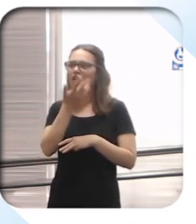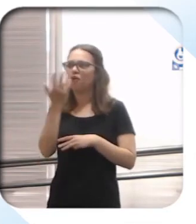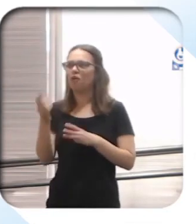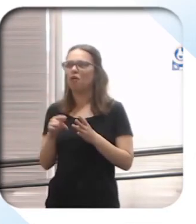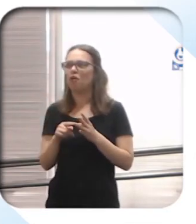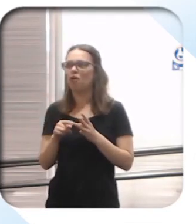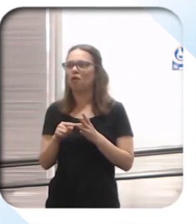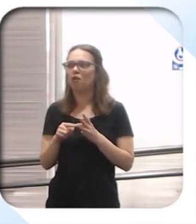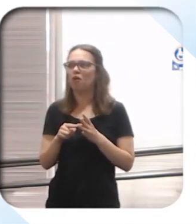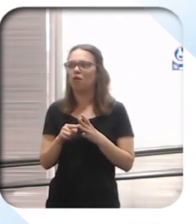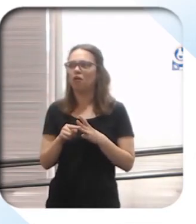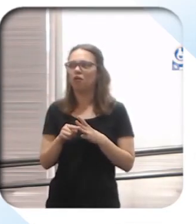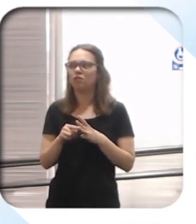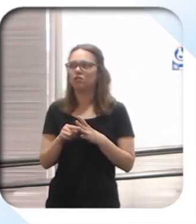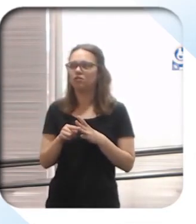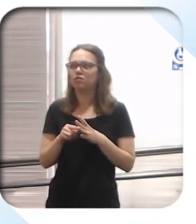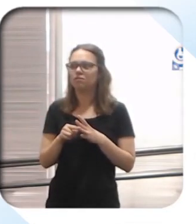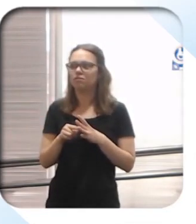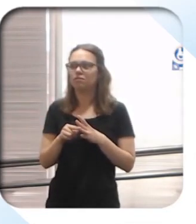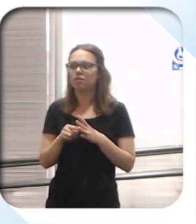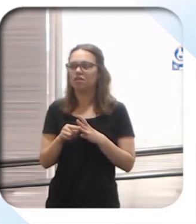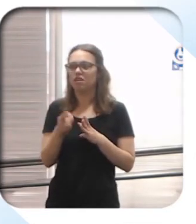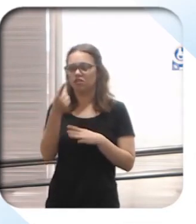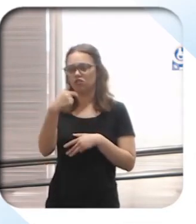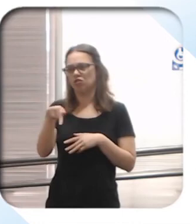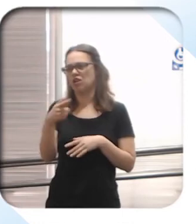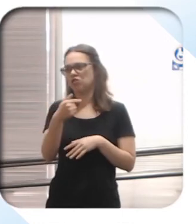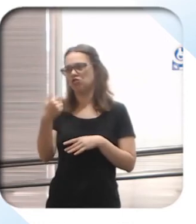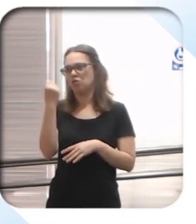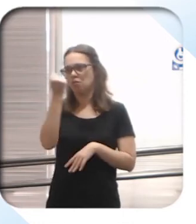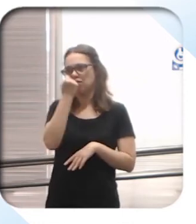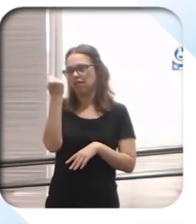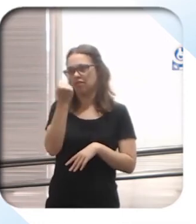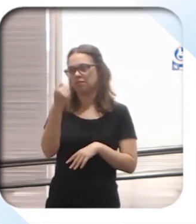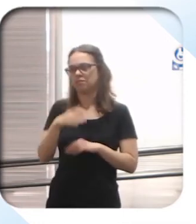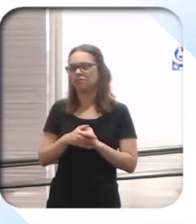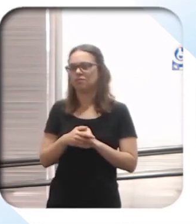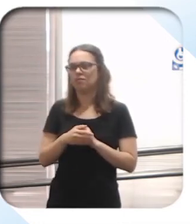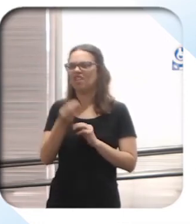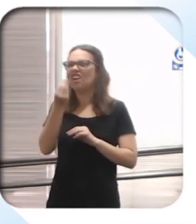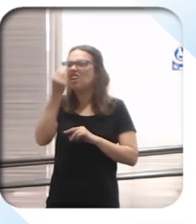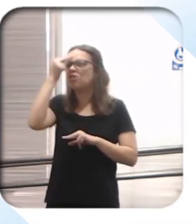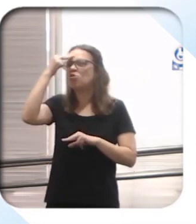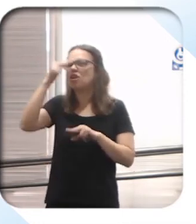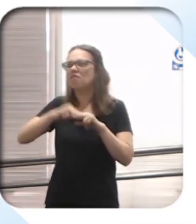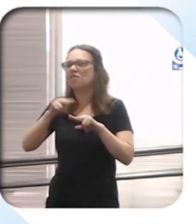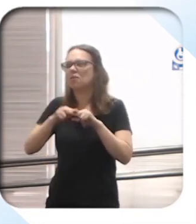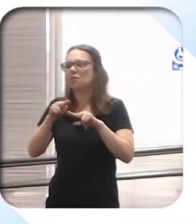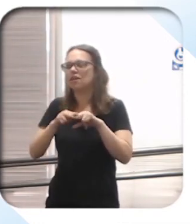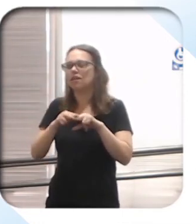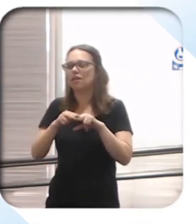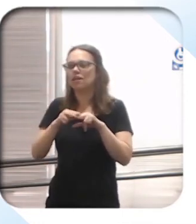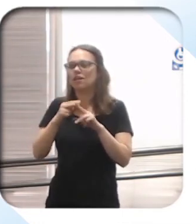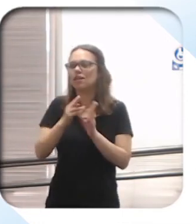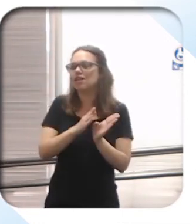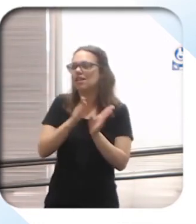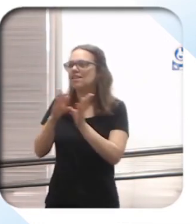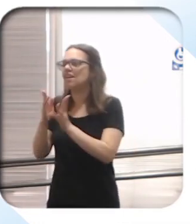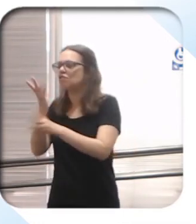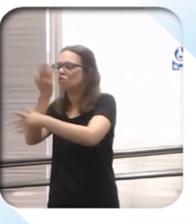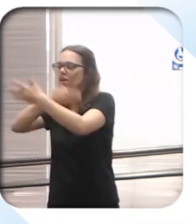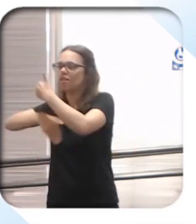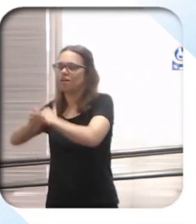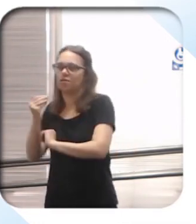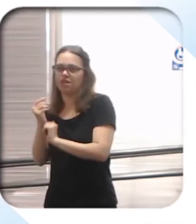Bueno, y entonces esto me parece una cosa importante, ¿no? ¿Qué es una enfermedad? ¿Y qué es una